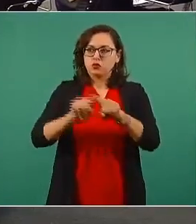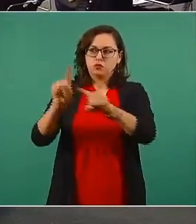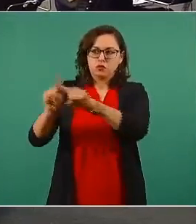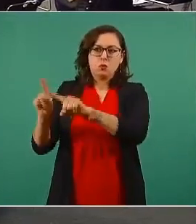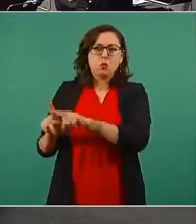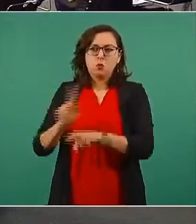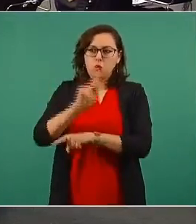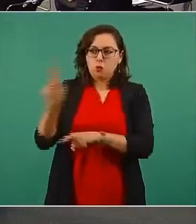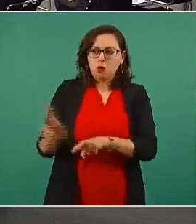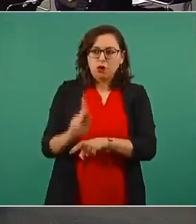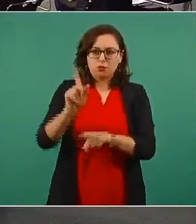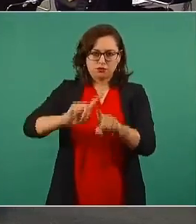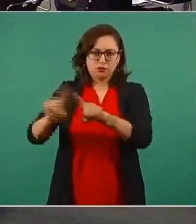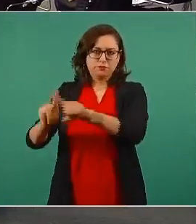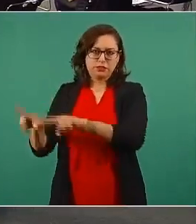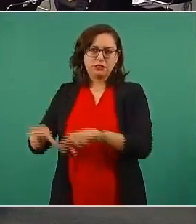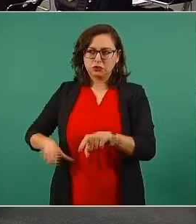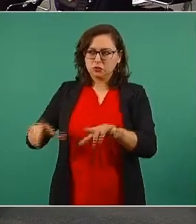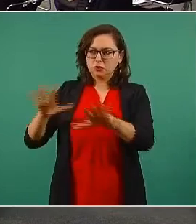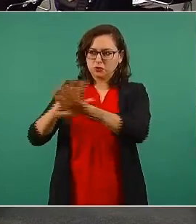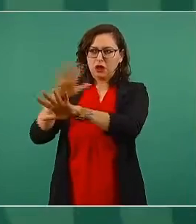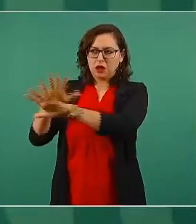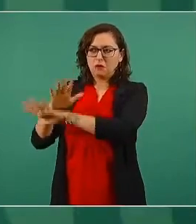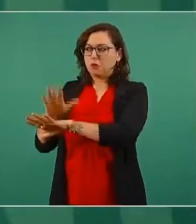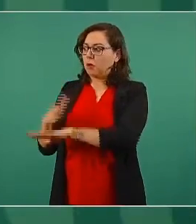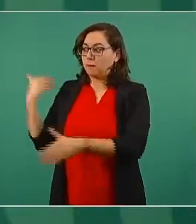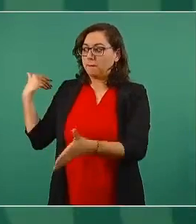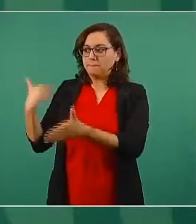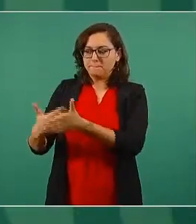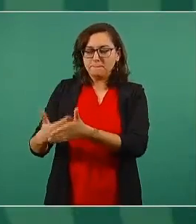pueblos que han estado sí, impulsando esto. Es